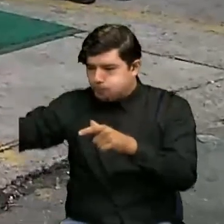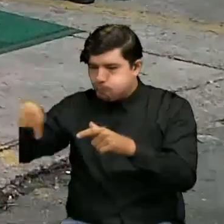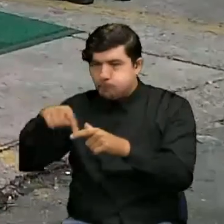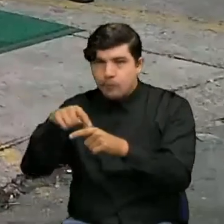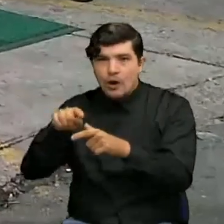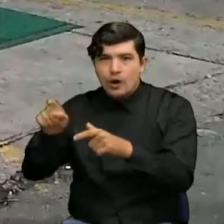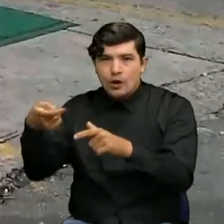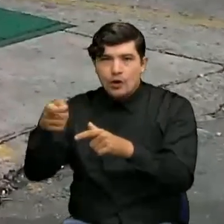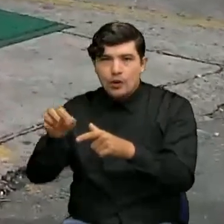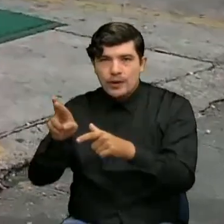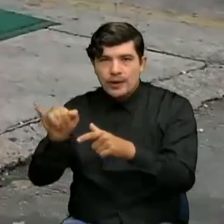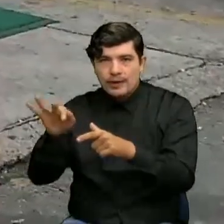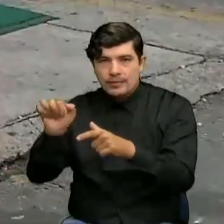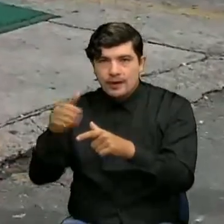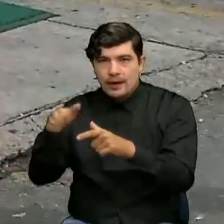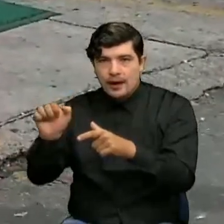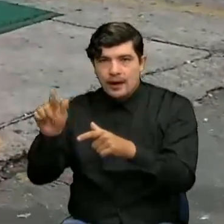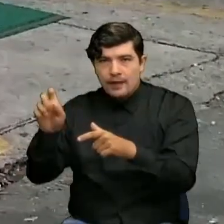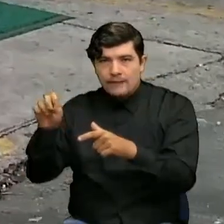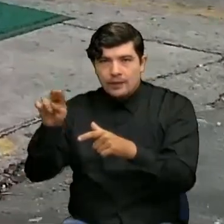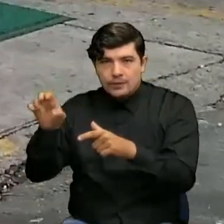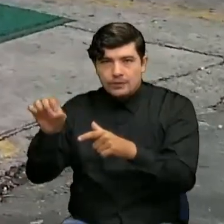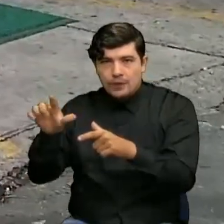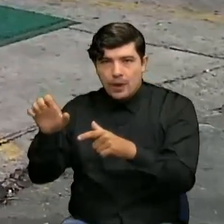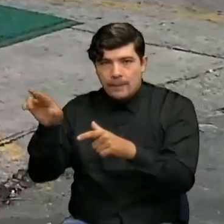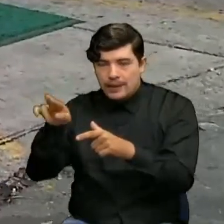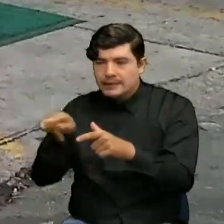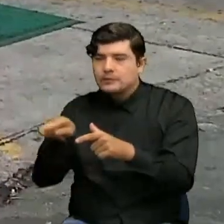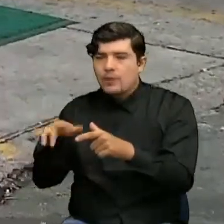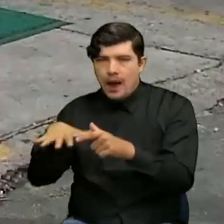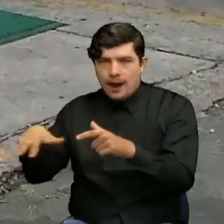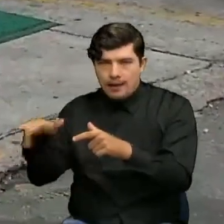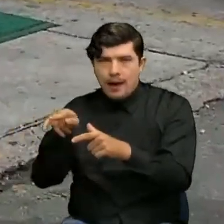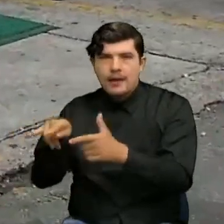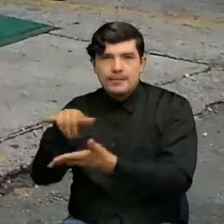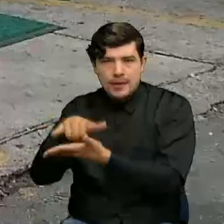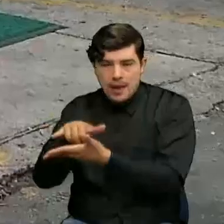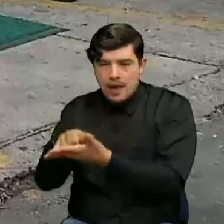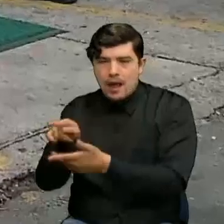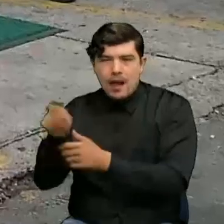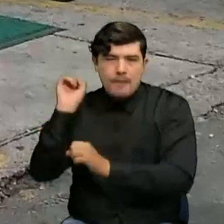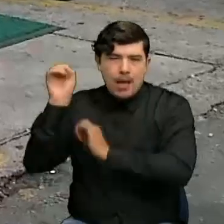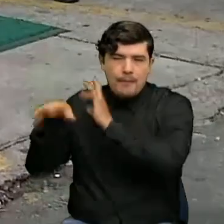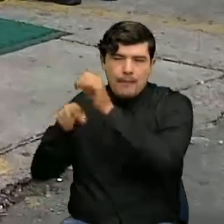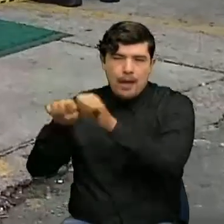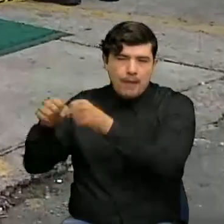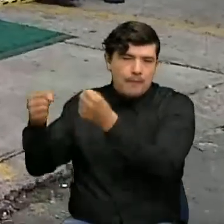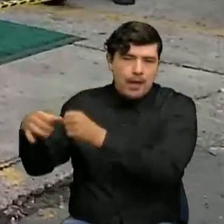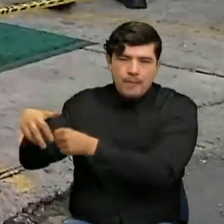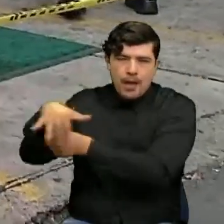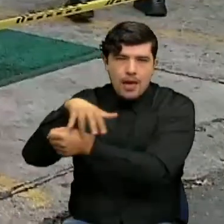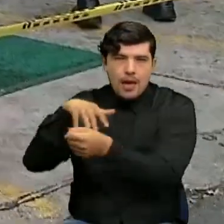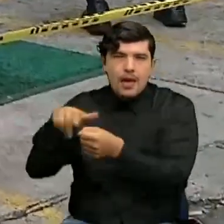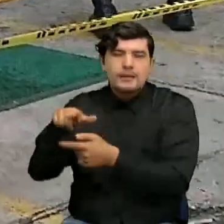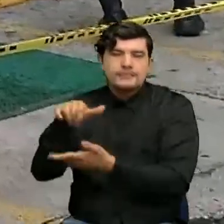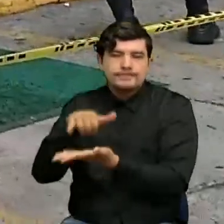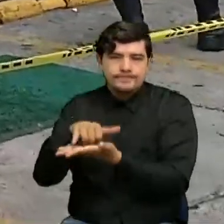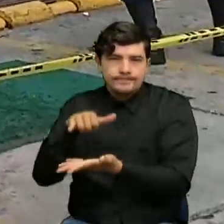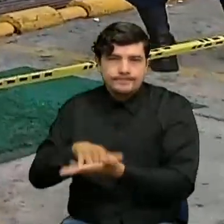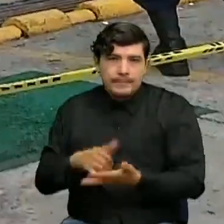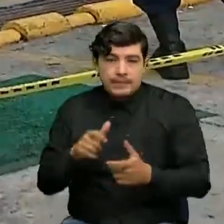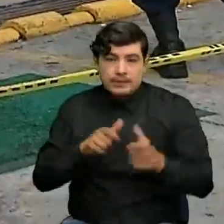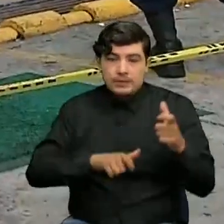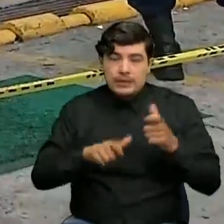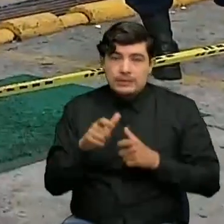Alonso. Líderes de los sectores pues han expresado su preocupación, pues son muchas las noches donde se presenta esa zozobra por parte de los